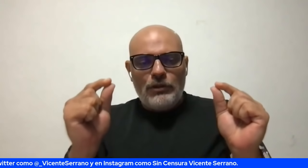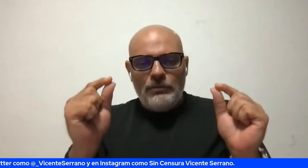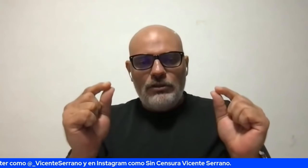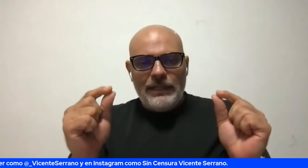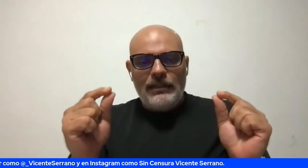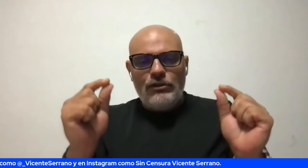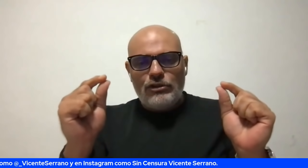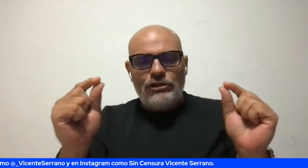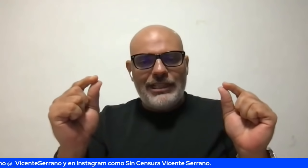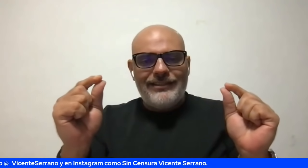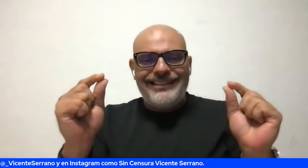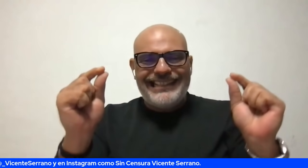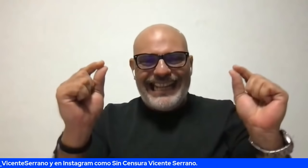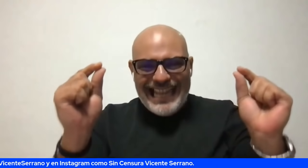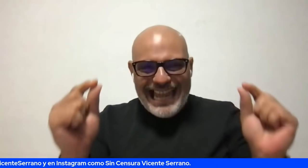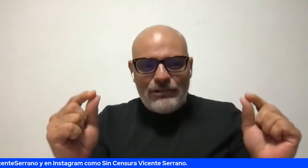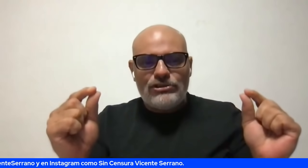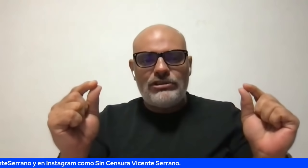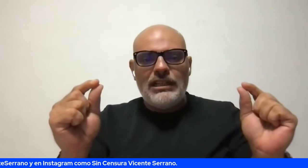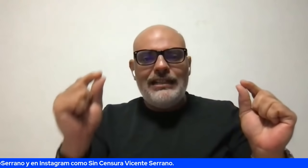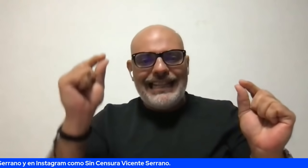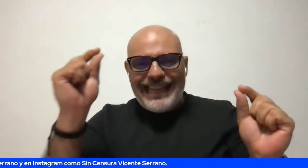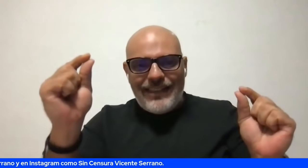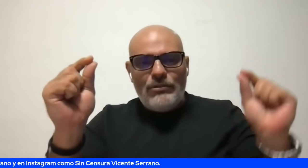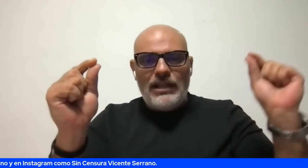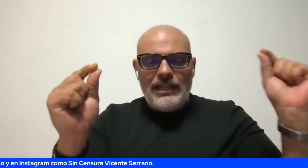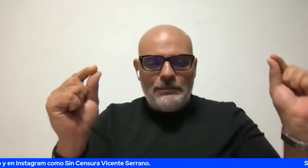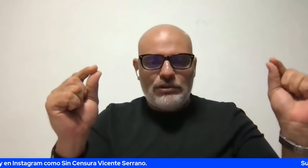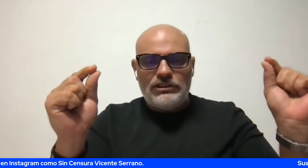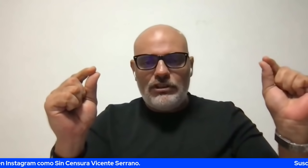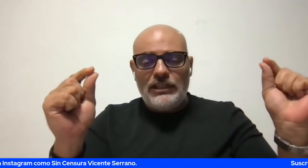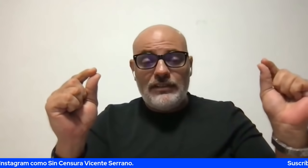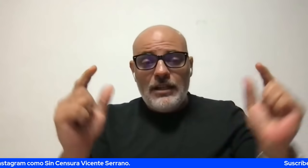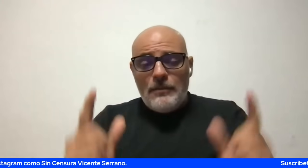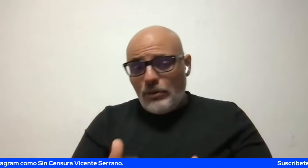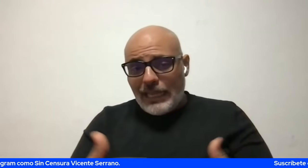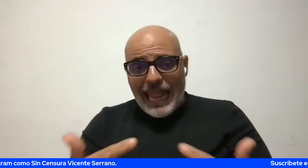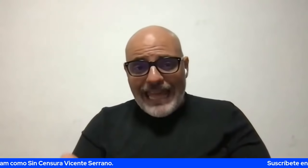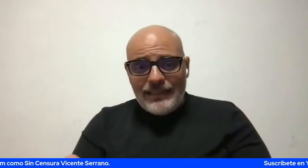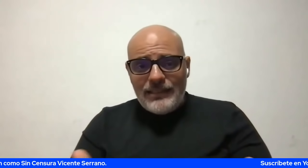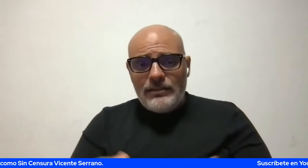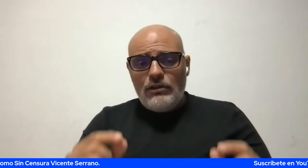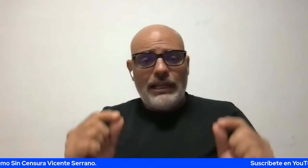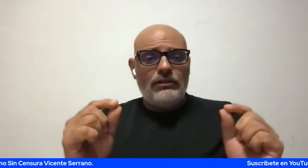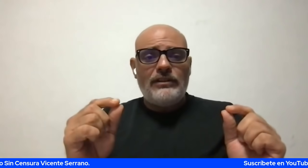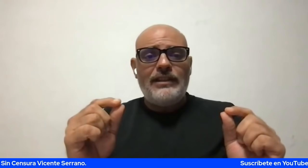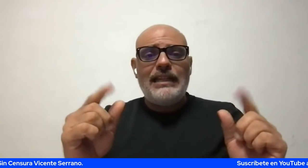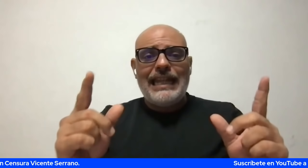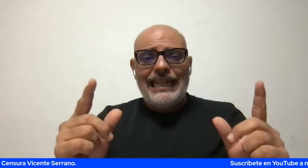cuando podemos ver los contrastes claros de cada una de las posiciones. porque antes lo que ellos hacían